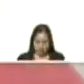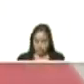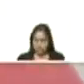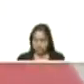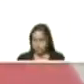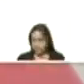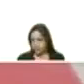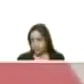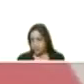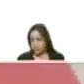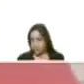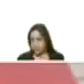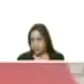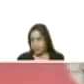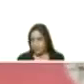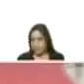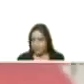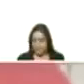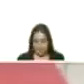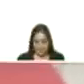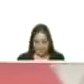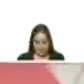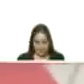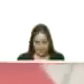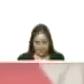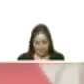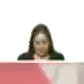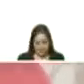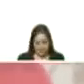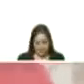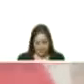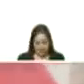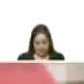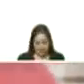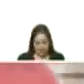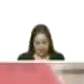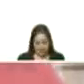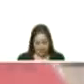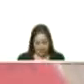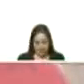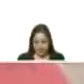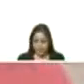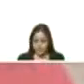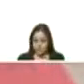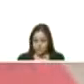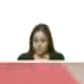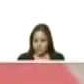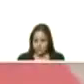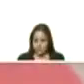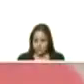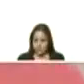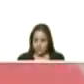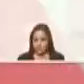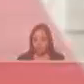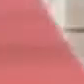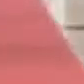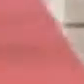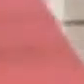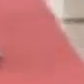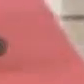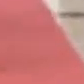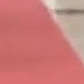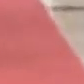destacar que sostendrá un encuentro con el presidente constitucional Nicolás Maduro como parte de las relaciones de hermandad